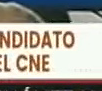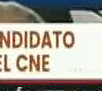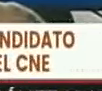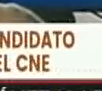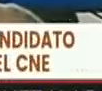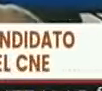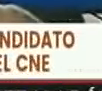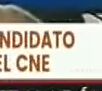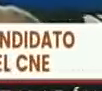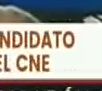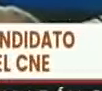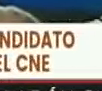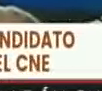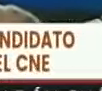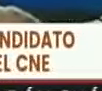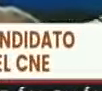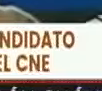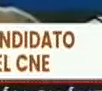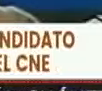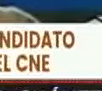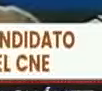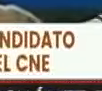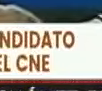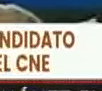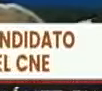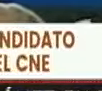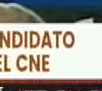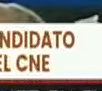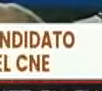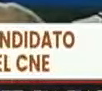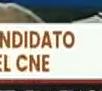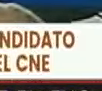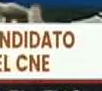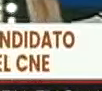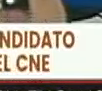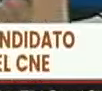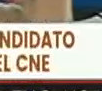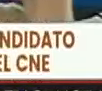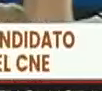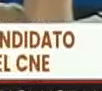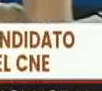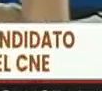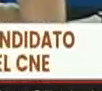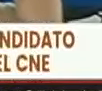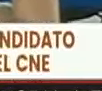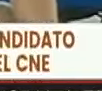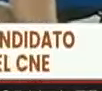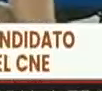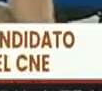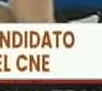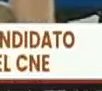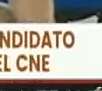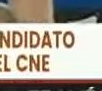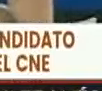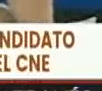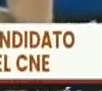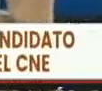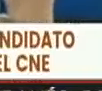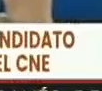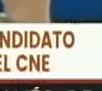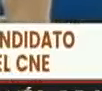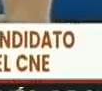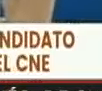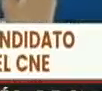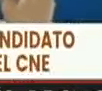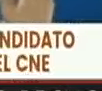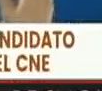que el hombre la mujer venezolana pueda disfrutar de sueldos